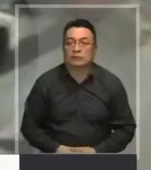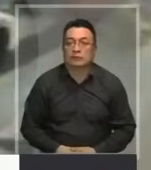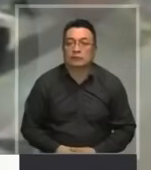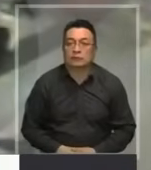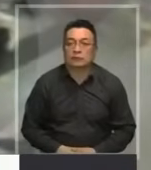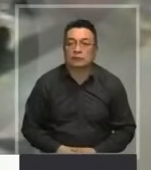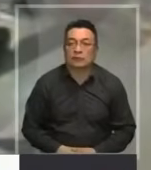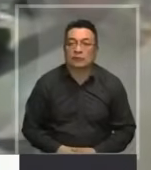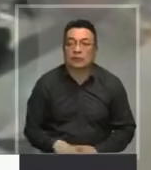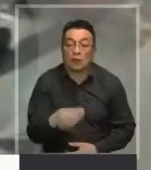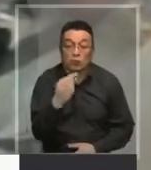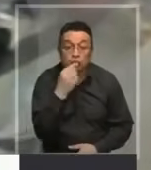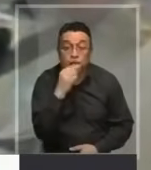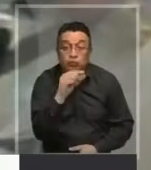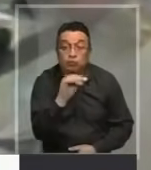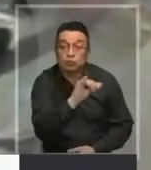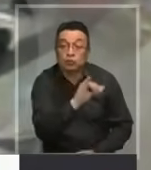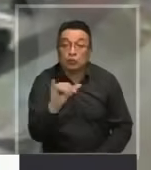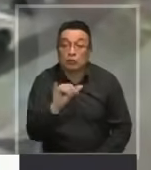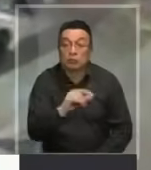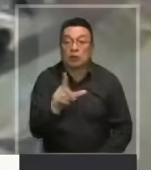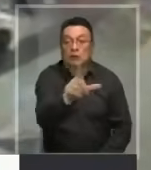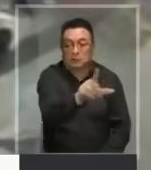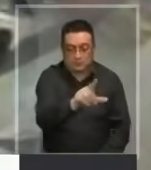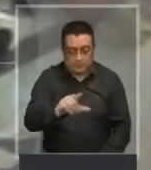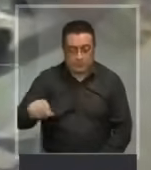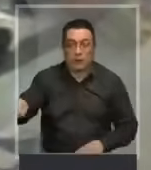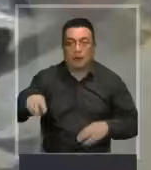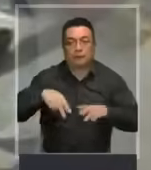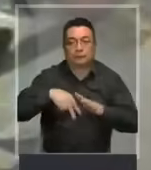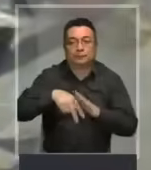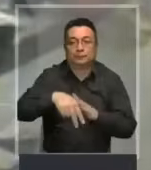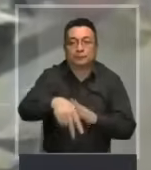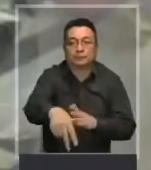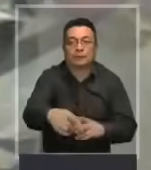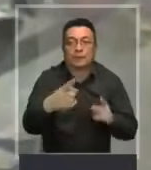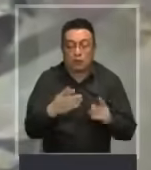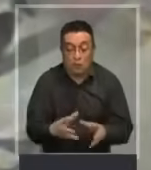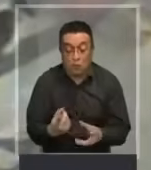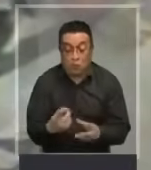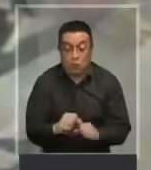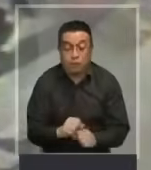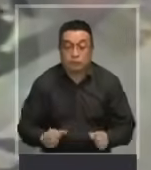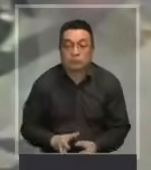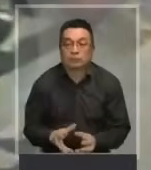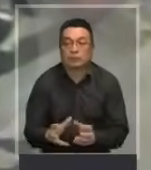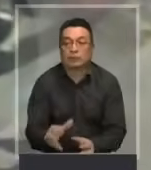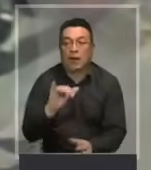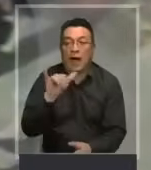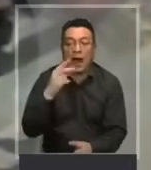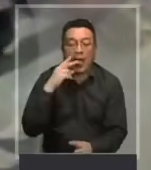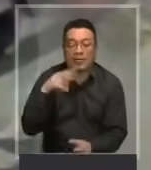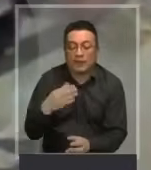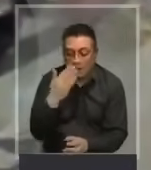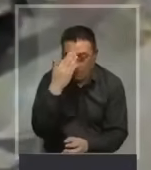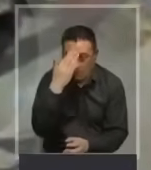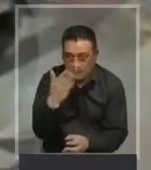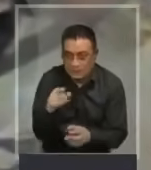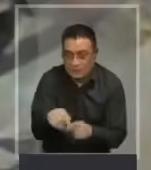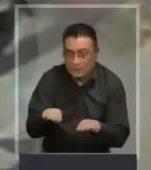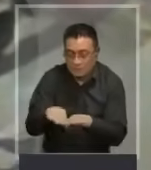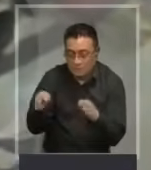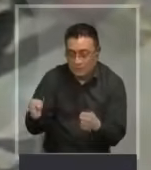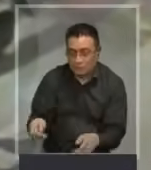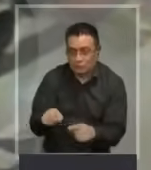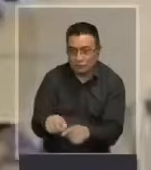Solo un par de minutos después sale por el mismo pasillo. Deja una de las bombas de ruido en la jardinera que está junto a los mesones de